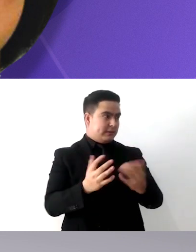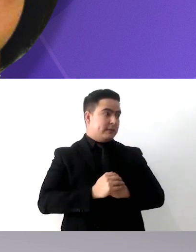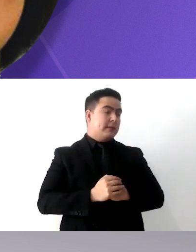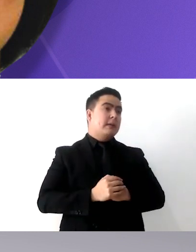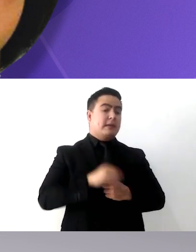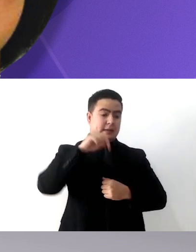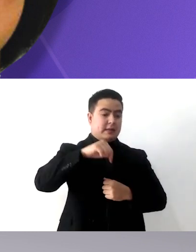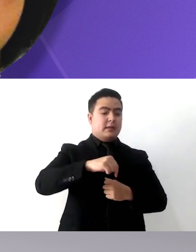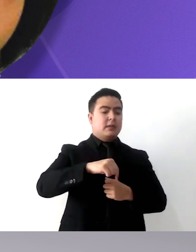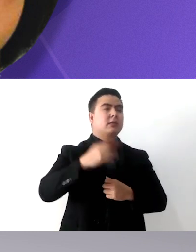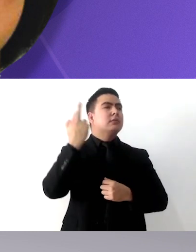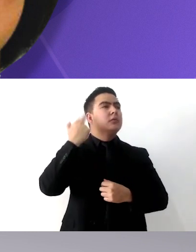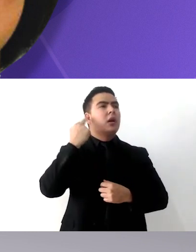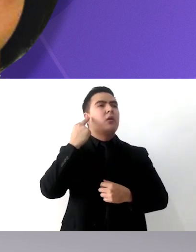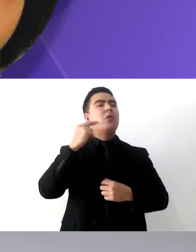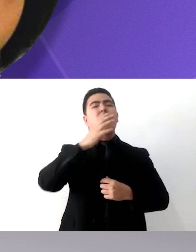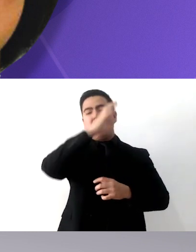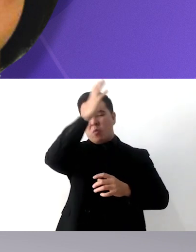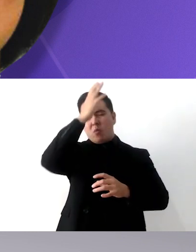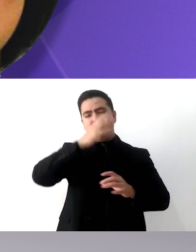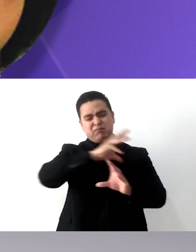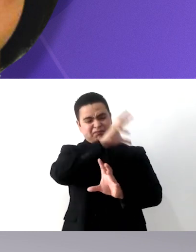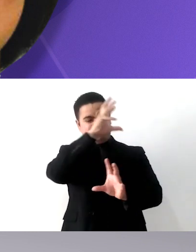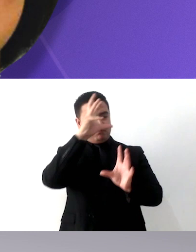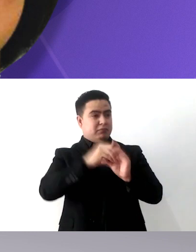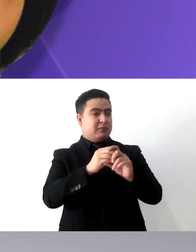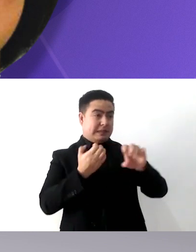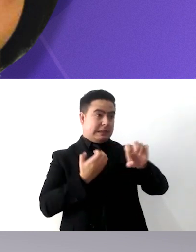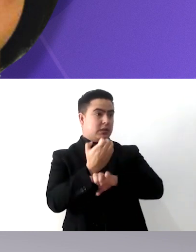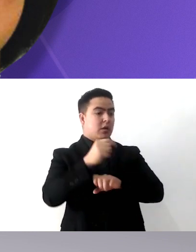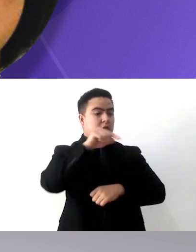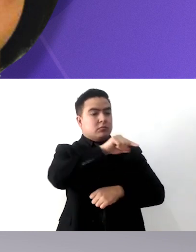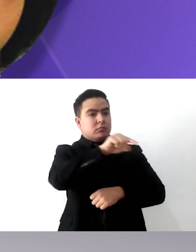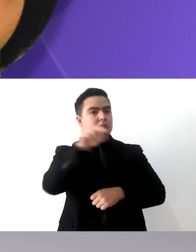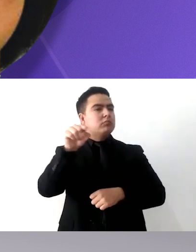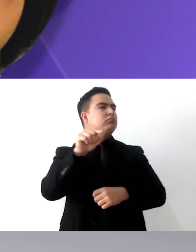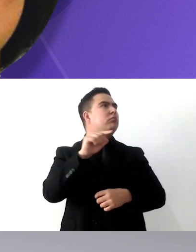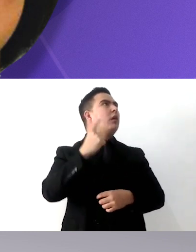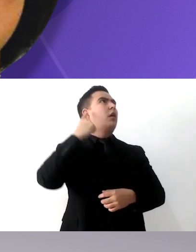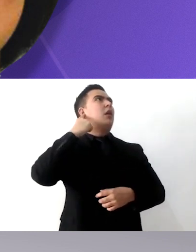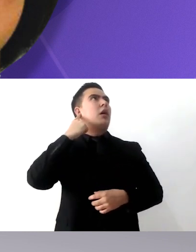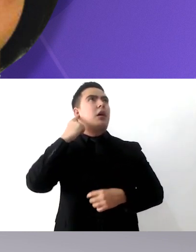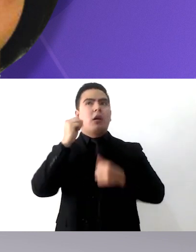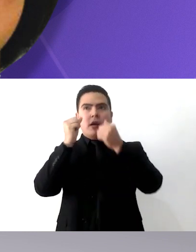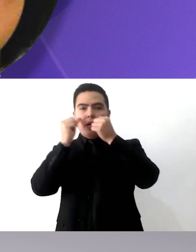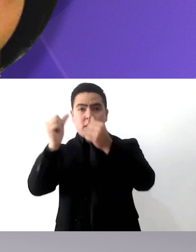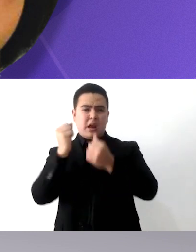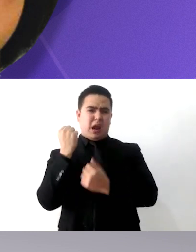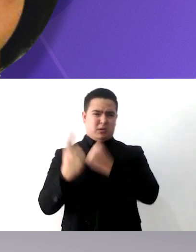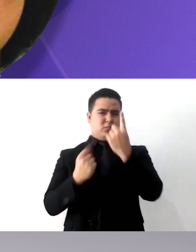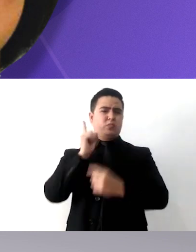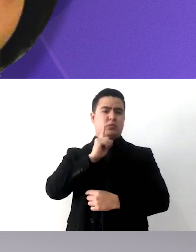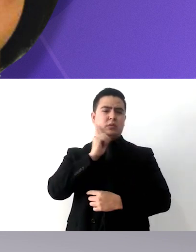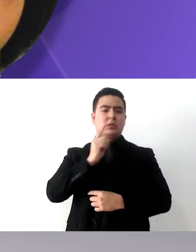el estado, entonces seguramente nos están escuchando algunas posibles candidatas a regidoras o alcaldesas o